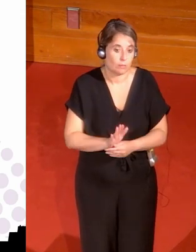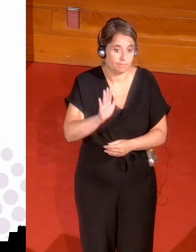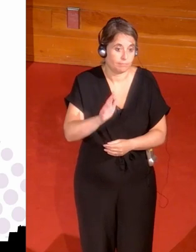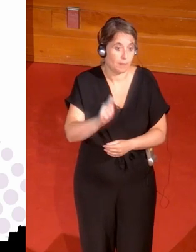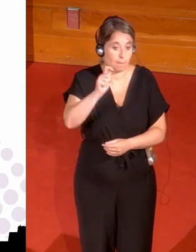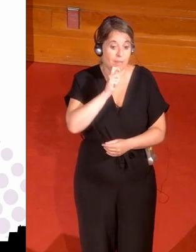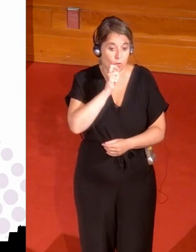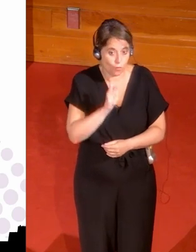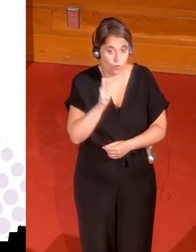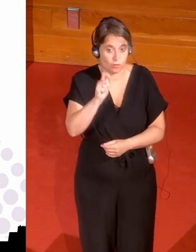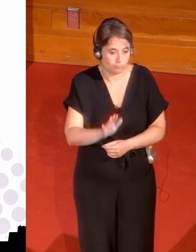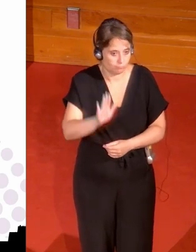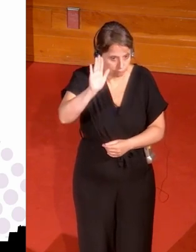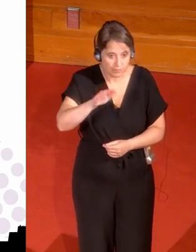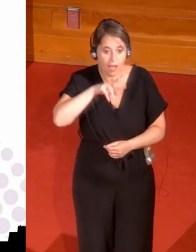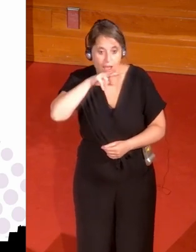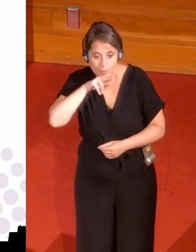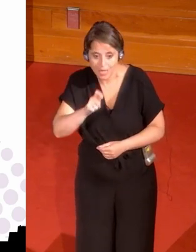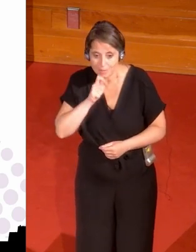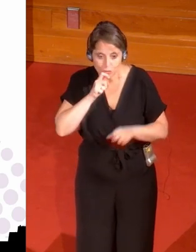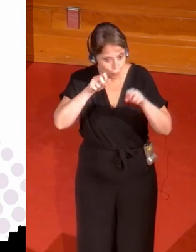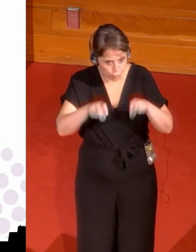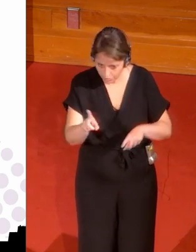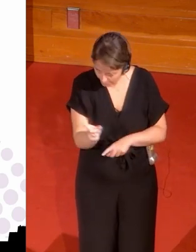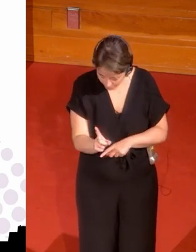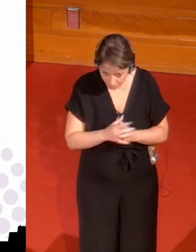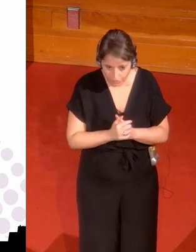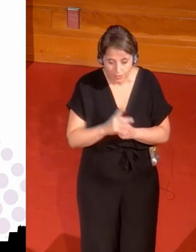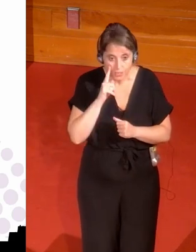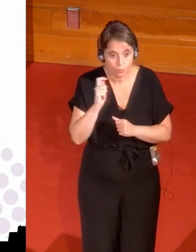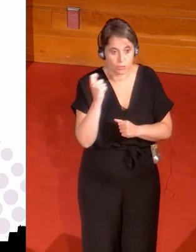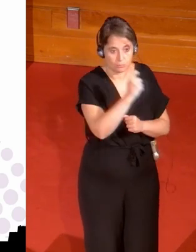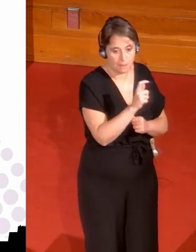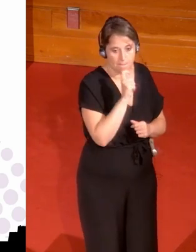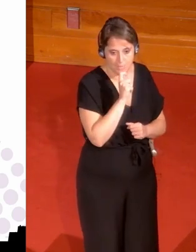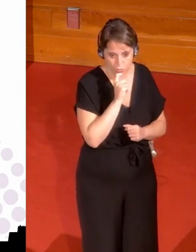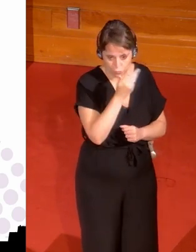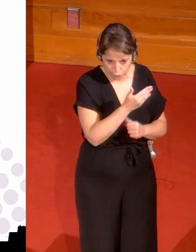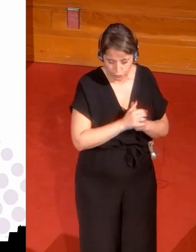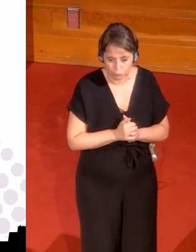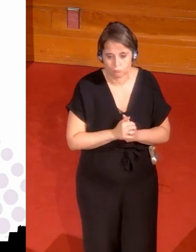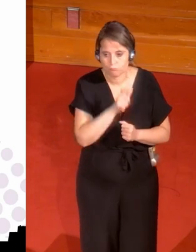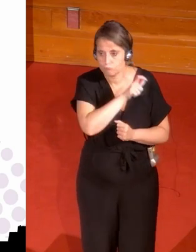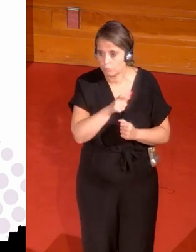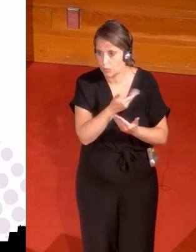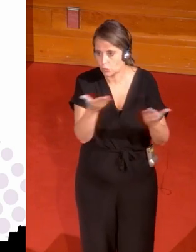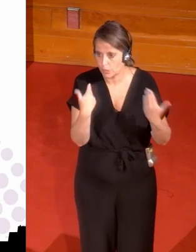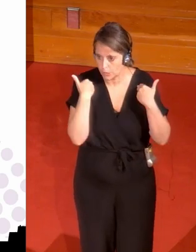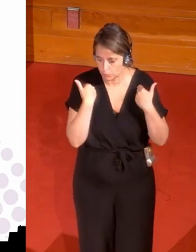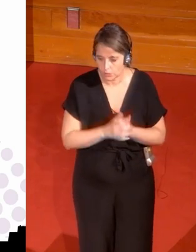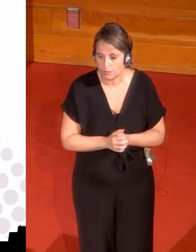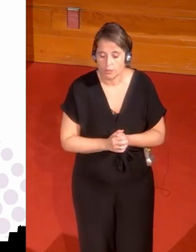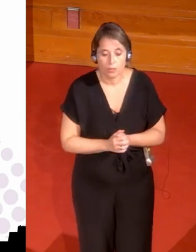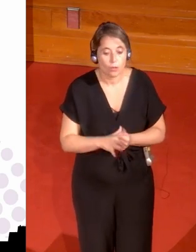esperar a recibir el micrófono no vamos a hablar cuando no tengamos el micrófono y vamos a devolver el micro a al personal de de sala